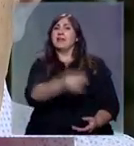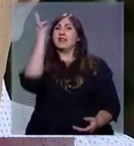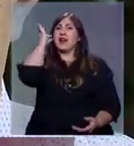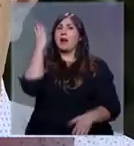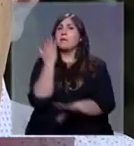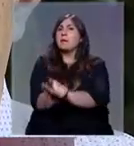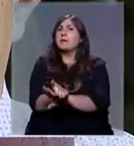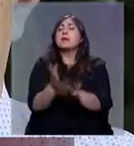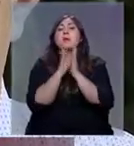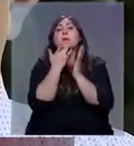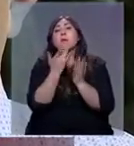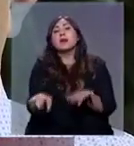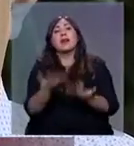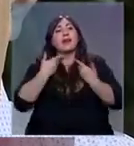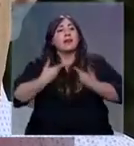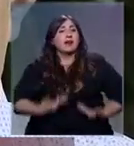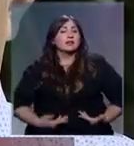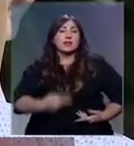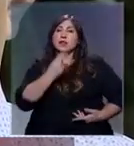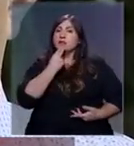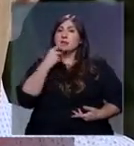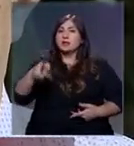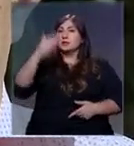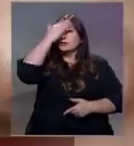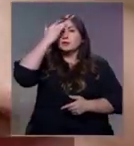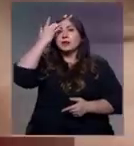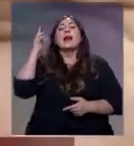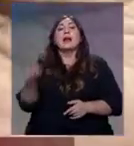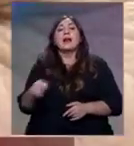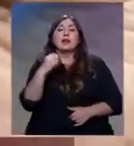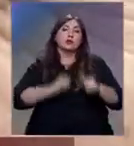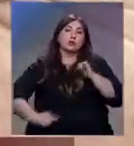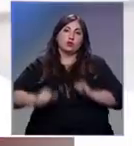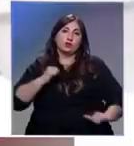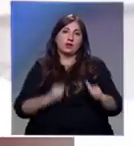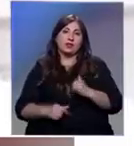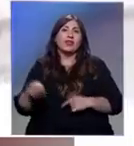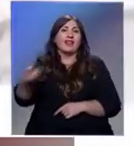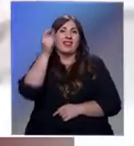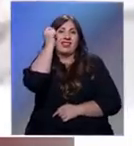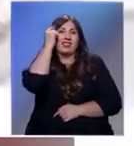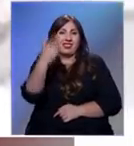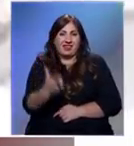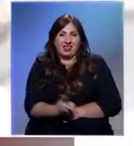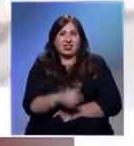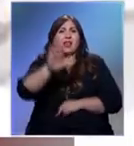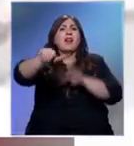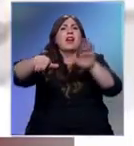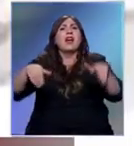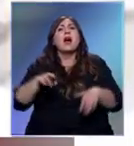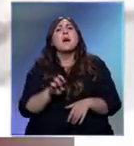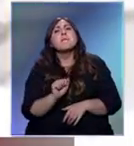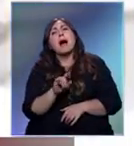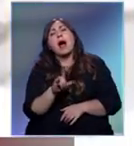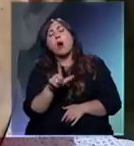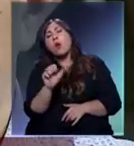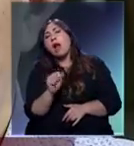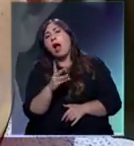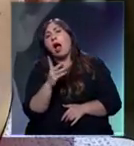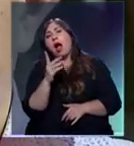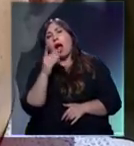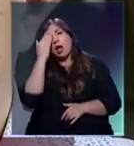cansada de vivir con esta enfermedad, entonces estaba sufriendo. Por eso entiende el llamado que hace Paula Díaz para calmar su